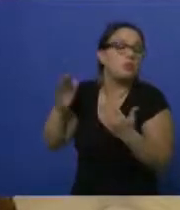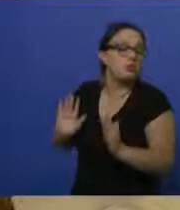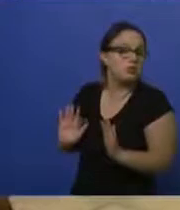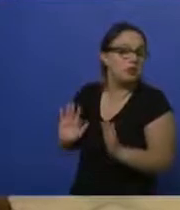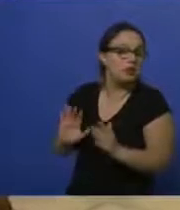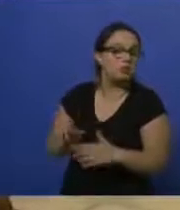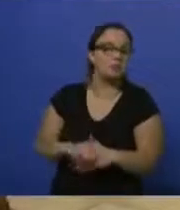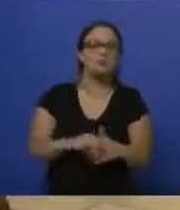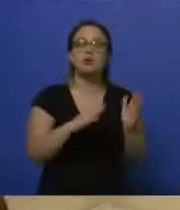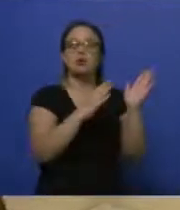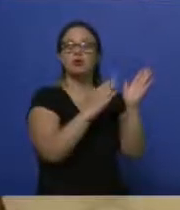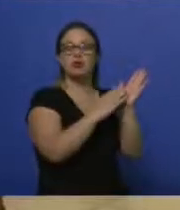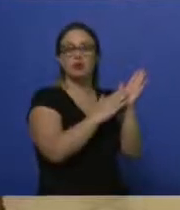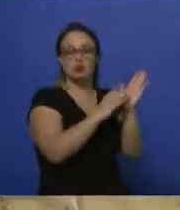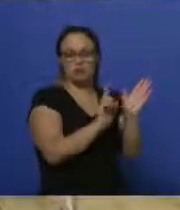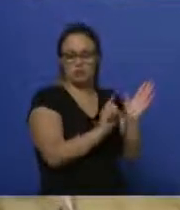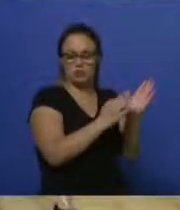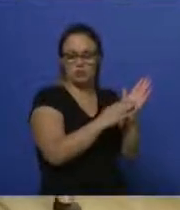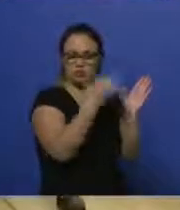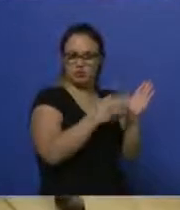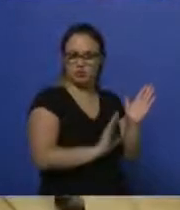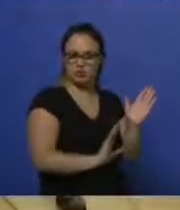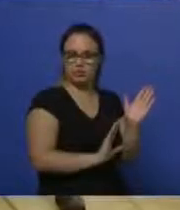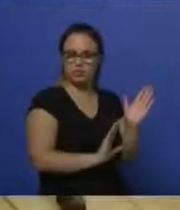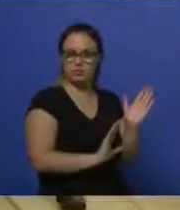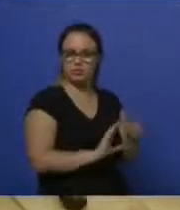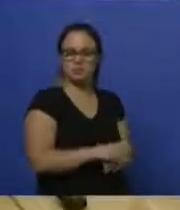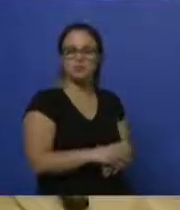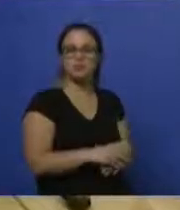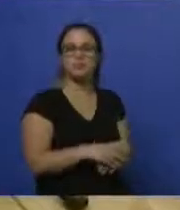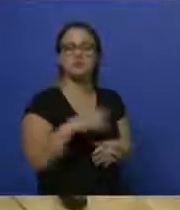quedado. Además, hay muchos institutos que son, algunos que no se cumplen y otros difíciles de cumplir.